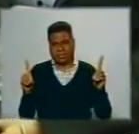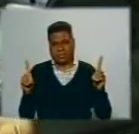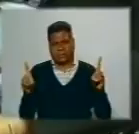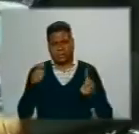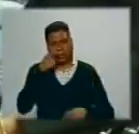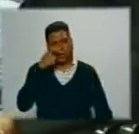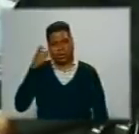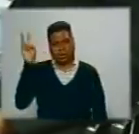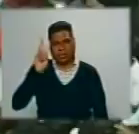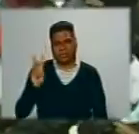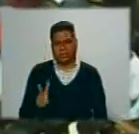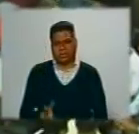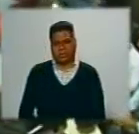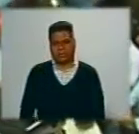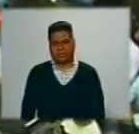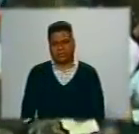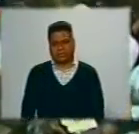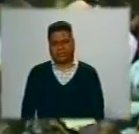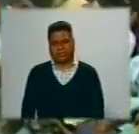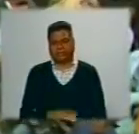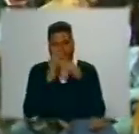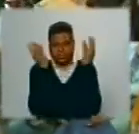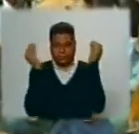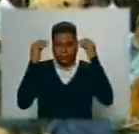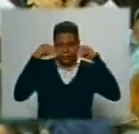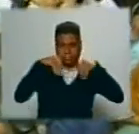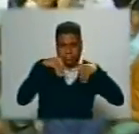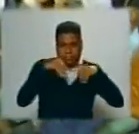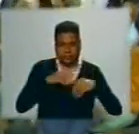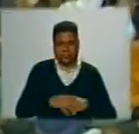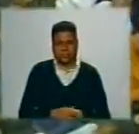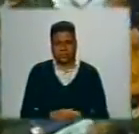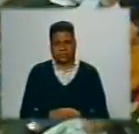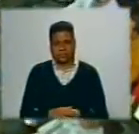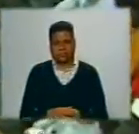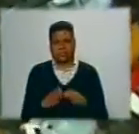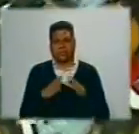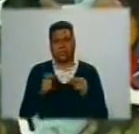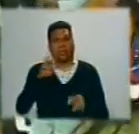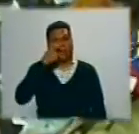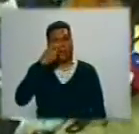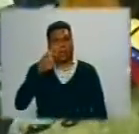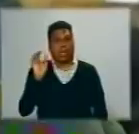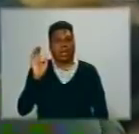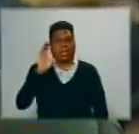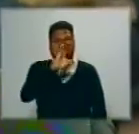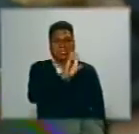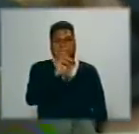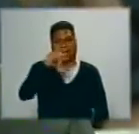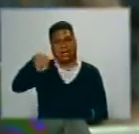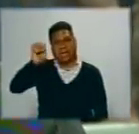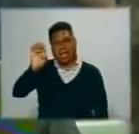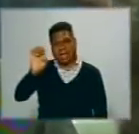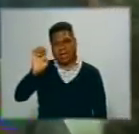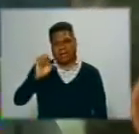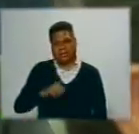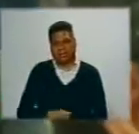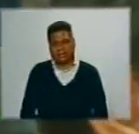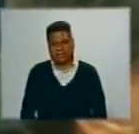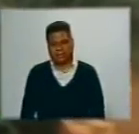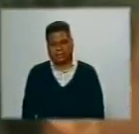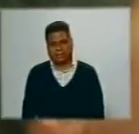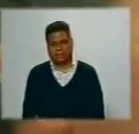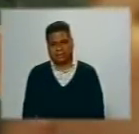venezolano. Considerando que el Poder Electoral de la República Bolivariana de Venezuela